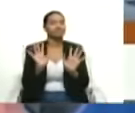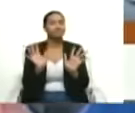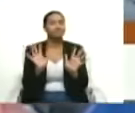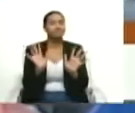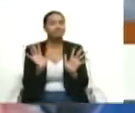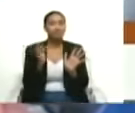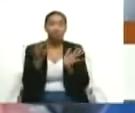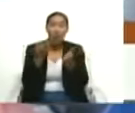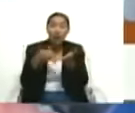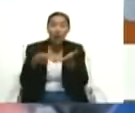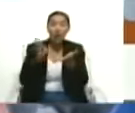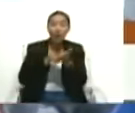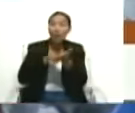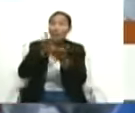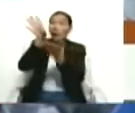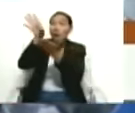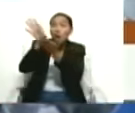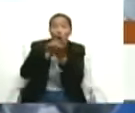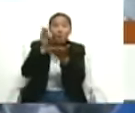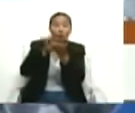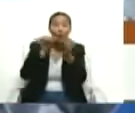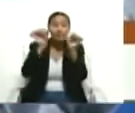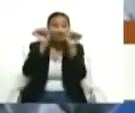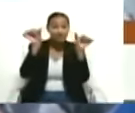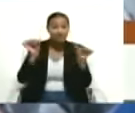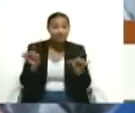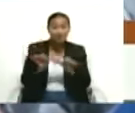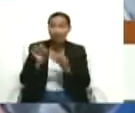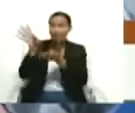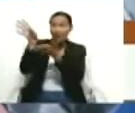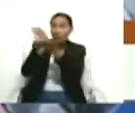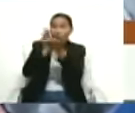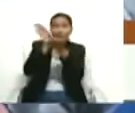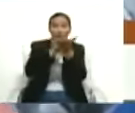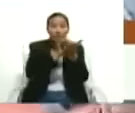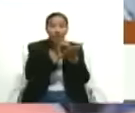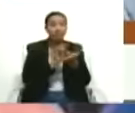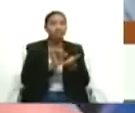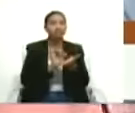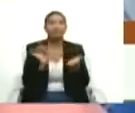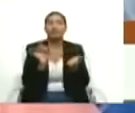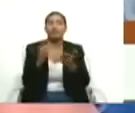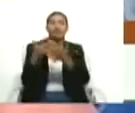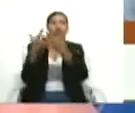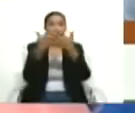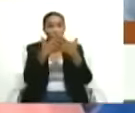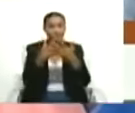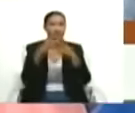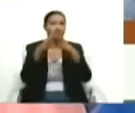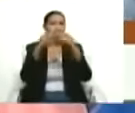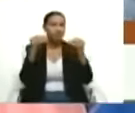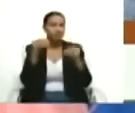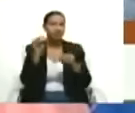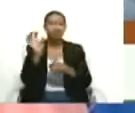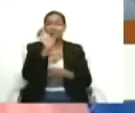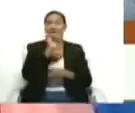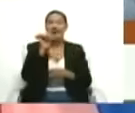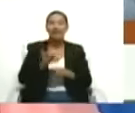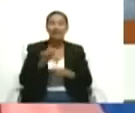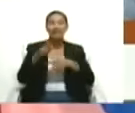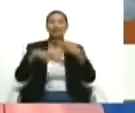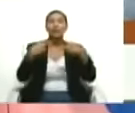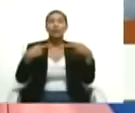replicando esos modelos de seguridad del hegemón. Esto es una revolución humanista y